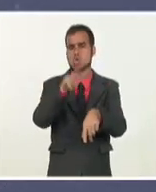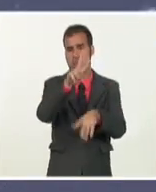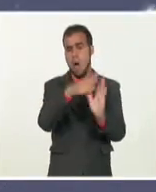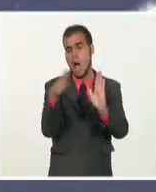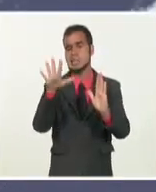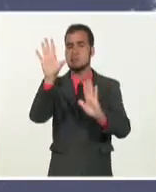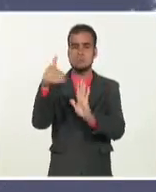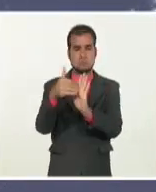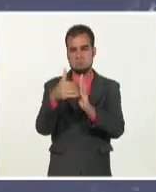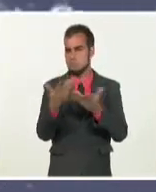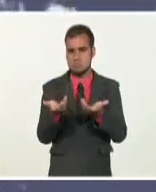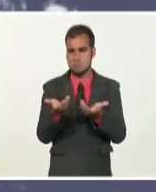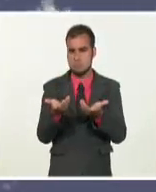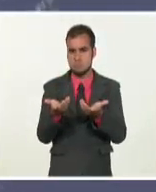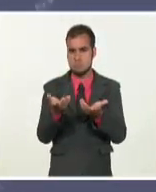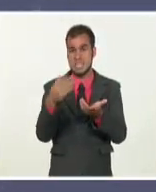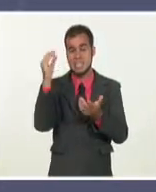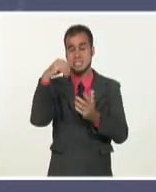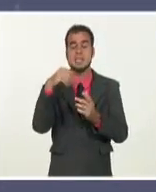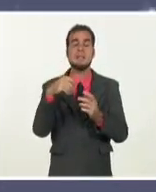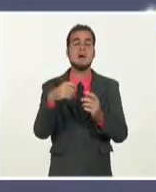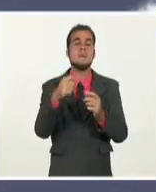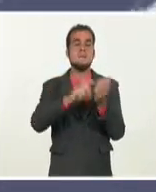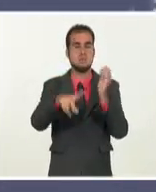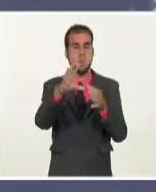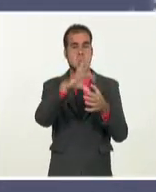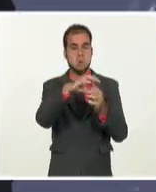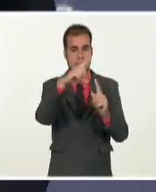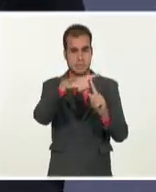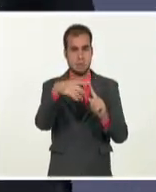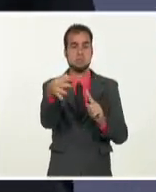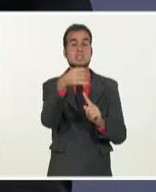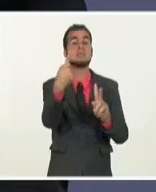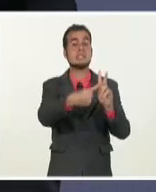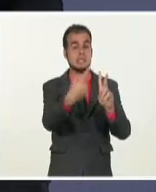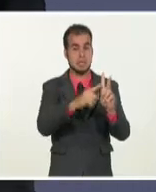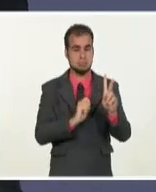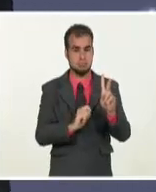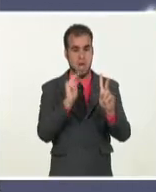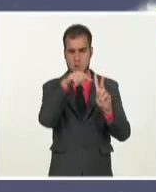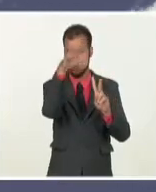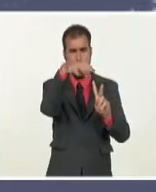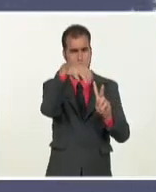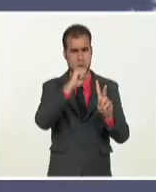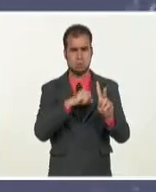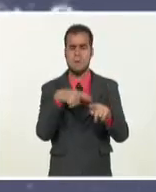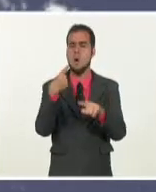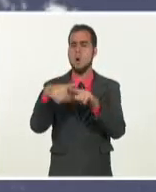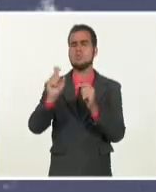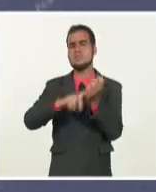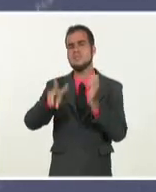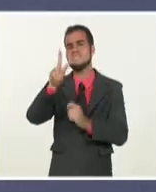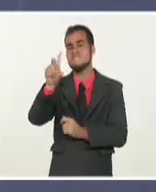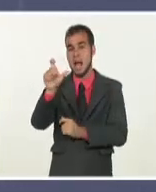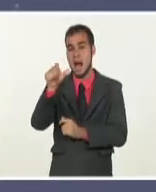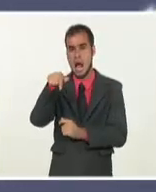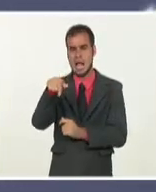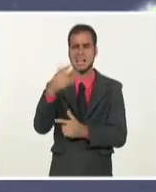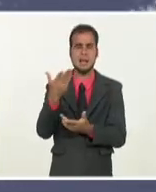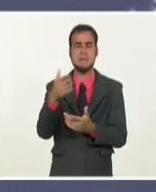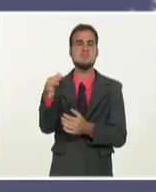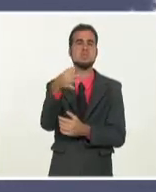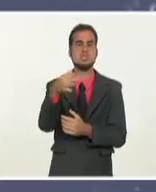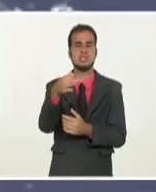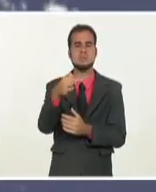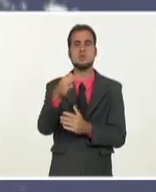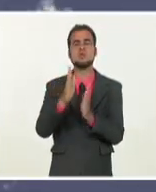estaban reportados en Palenque y Ateras, en Guantánamo, con 51 milímetros en solo 3 horas, y en Santo Domingo, en la provincia de Villa Clara, con 68. Es decir, que